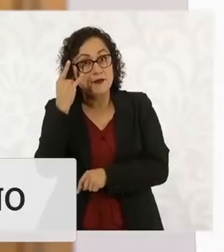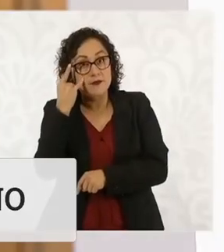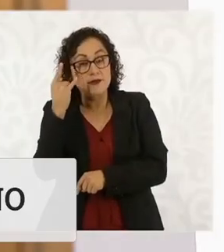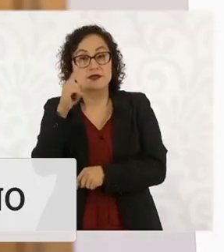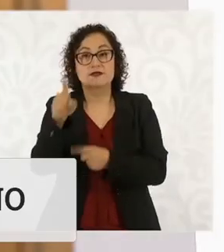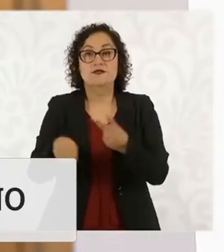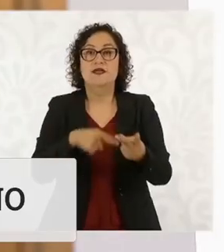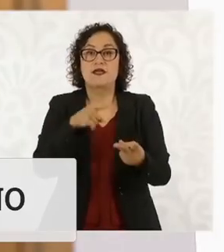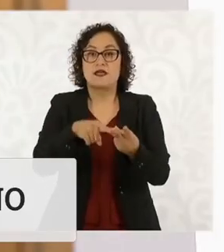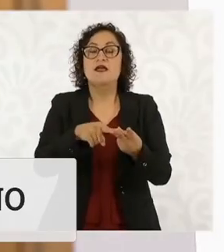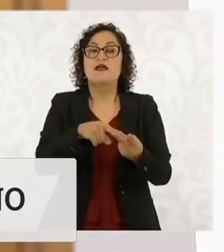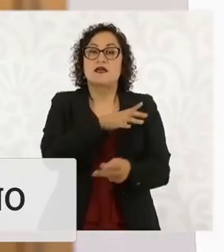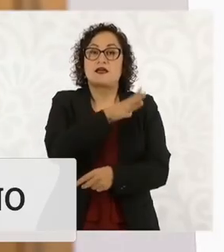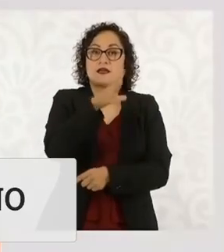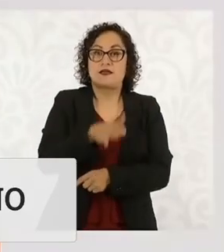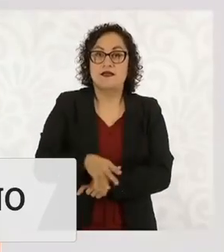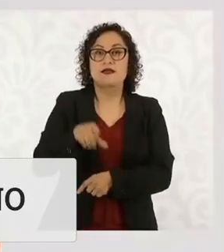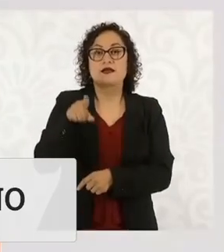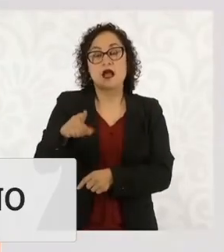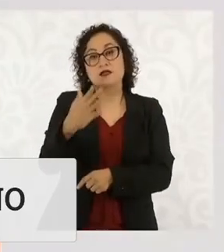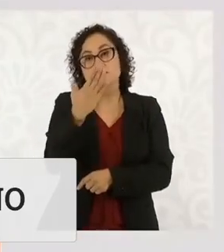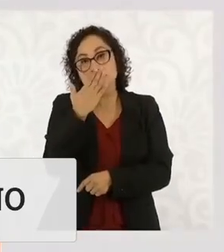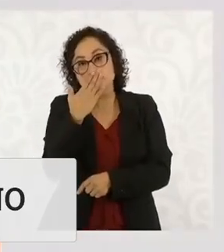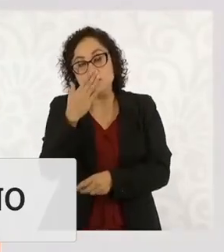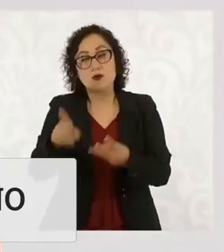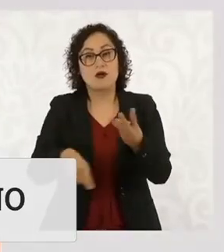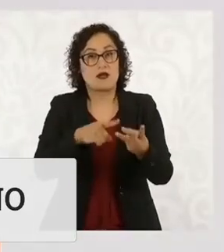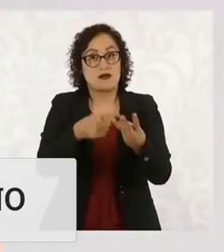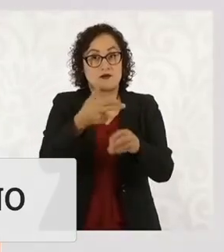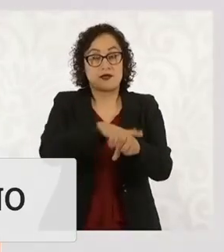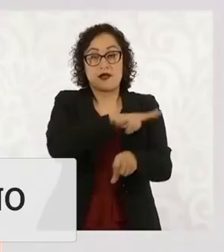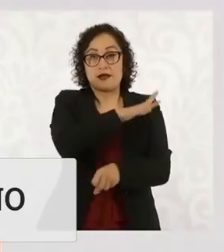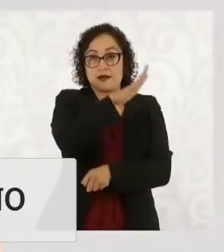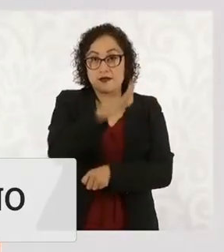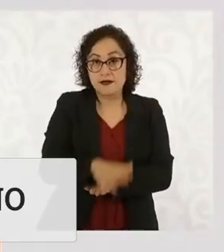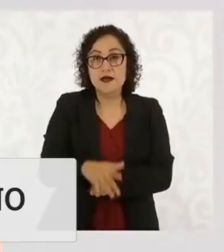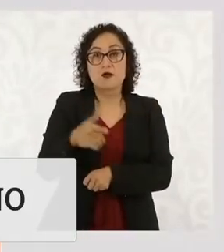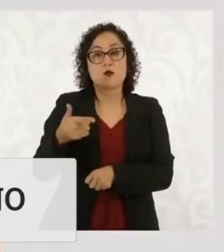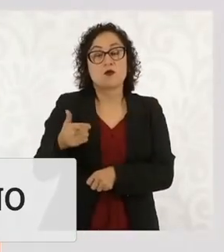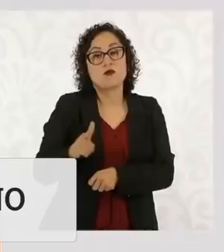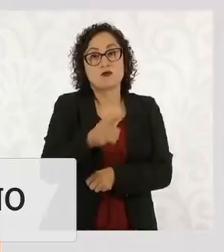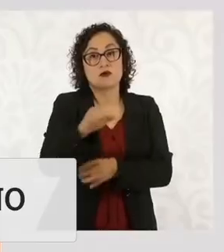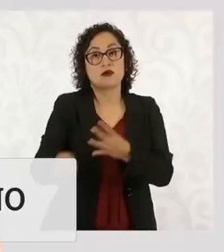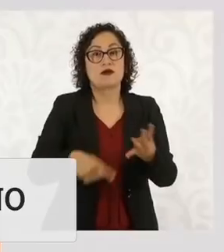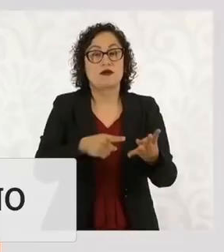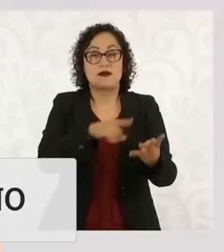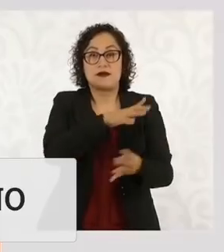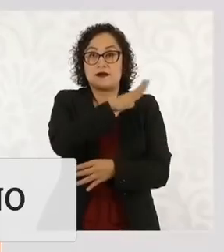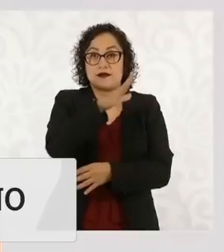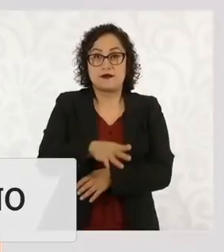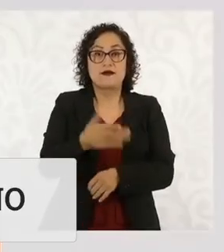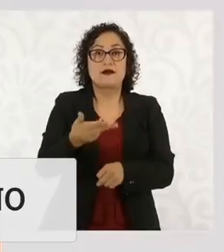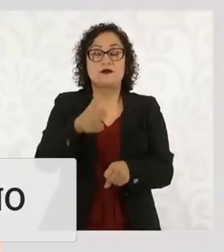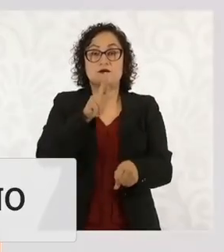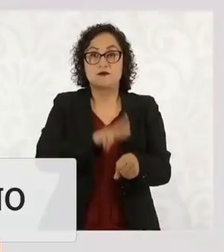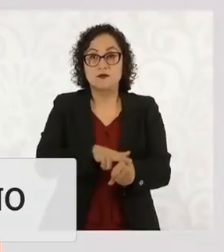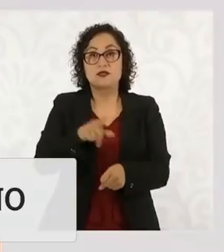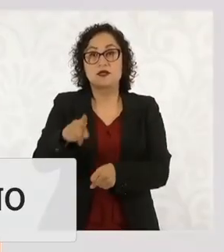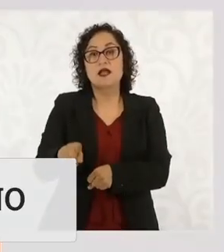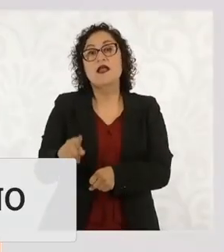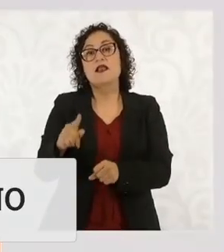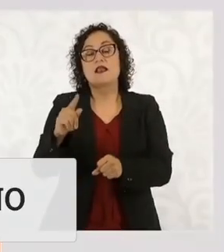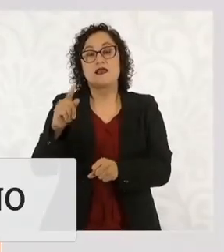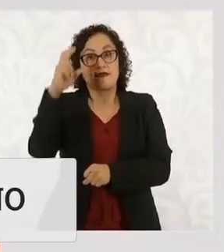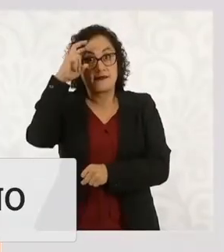el general de zona en Navojoa, Sonora, el general de zona en Guanajuato, el general de zona en Tula, Hidalgo, el general